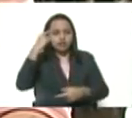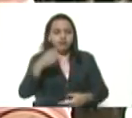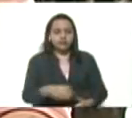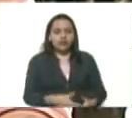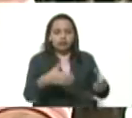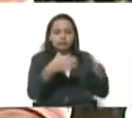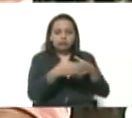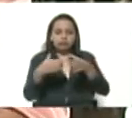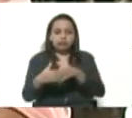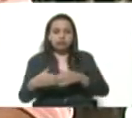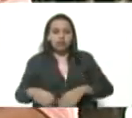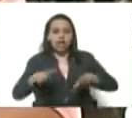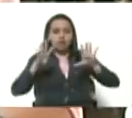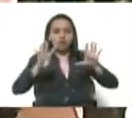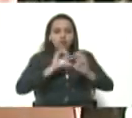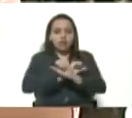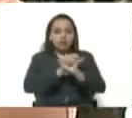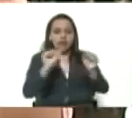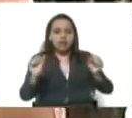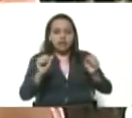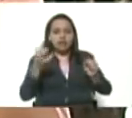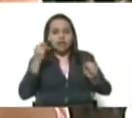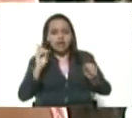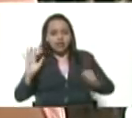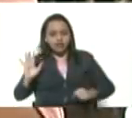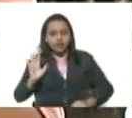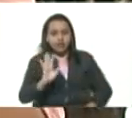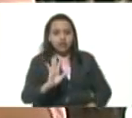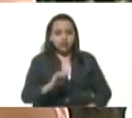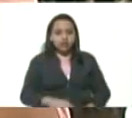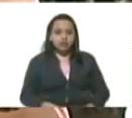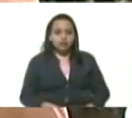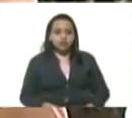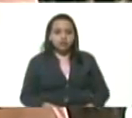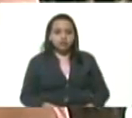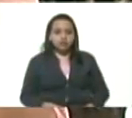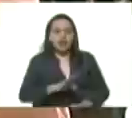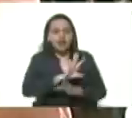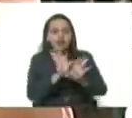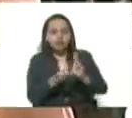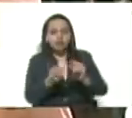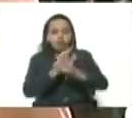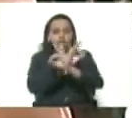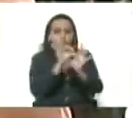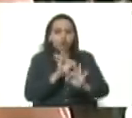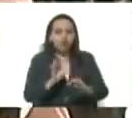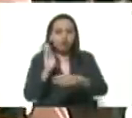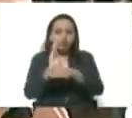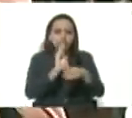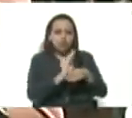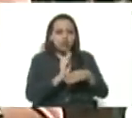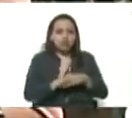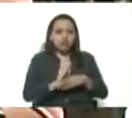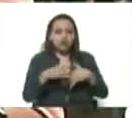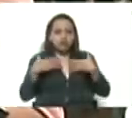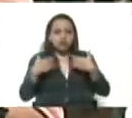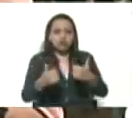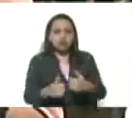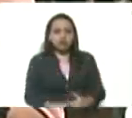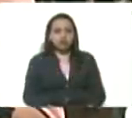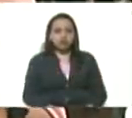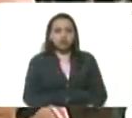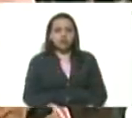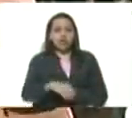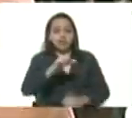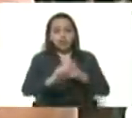días, a las 9 de la mañana, y hemos venido alineando y acoplando los métodos y protocolos de actuación en la